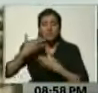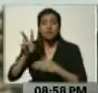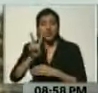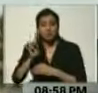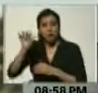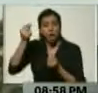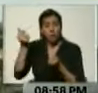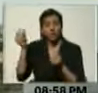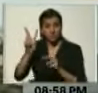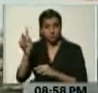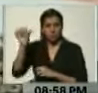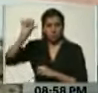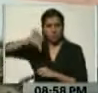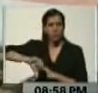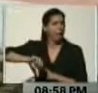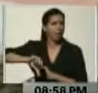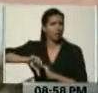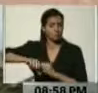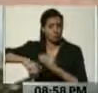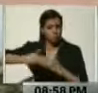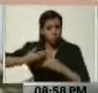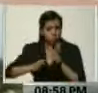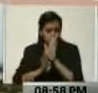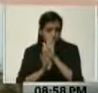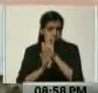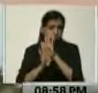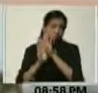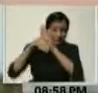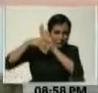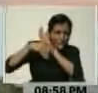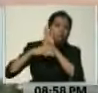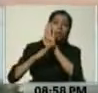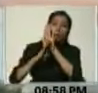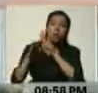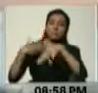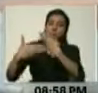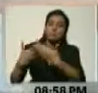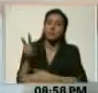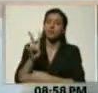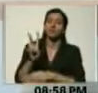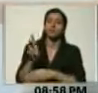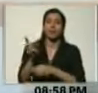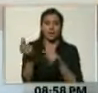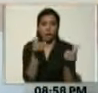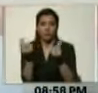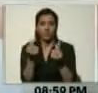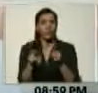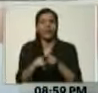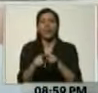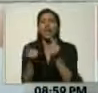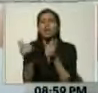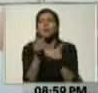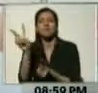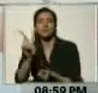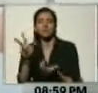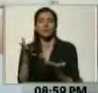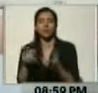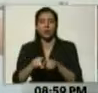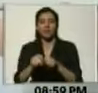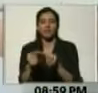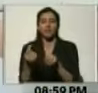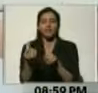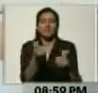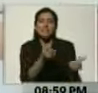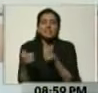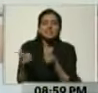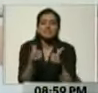la economía venezolana. Y la economía es vital para un país, es como la savia de una planta, como la sangre que circula por el